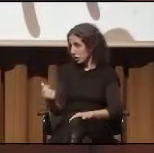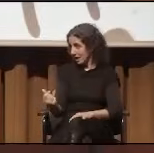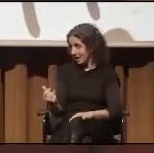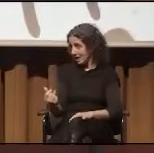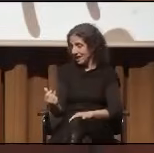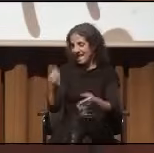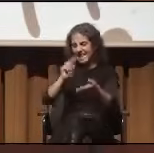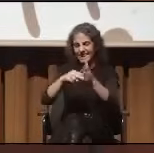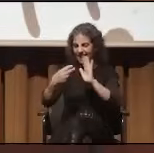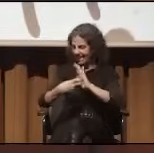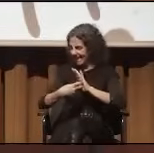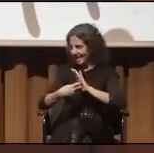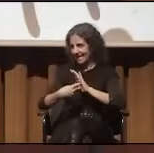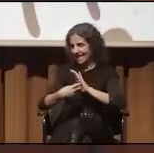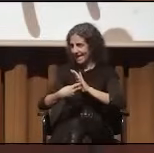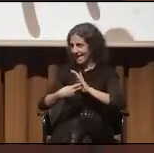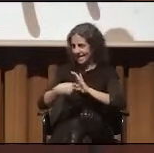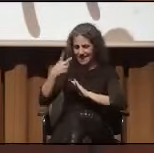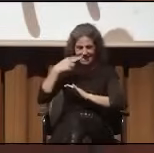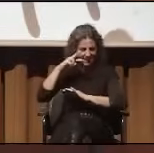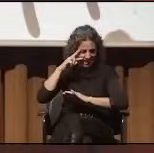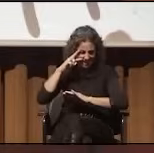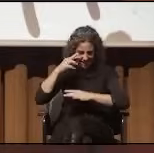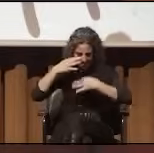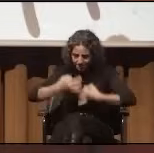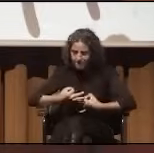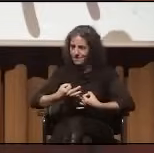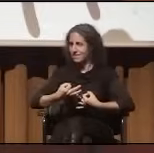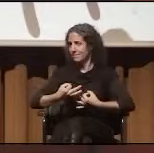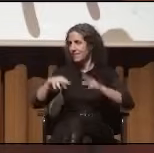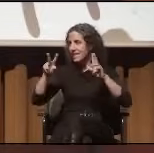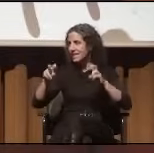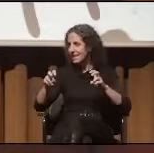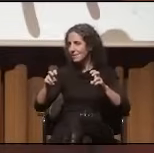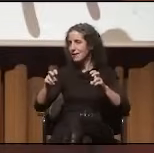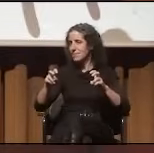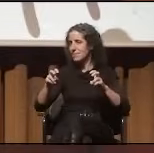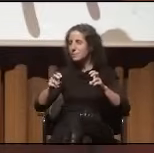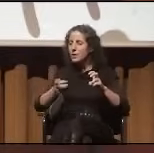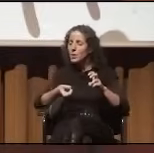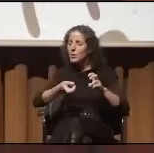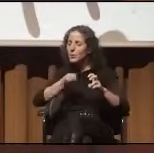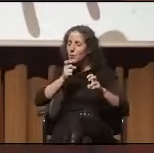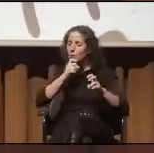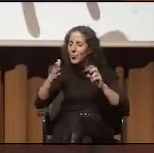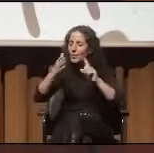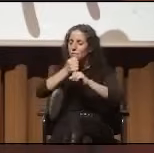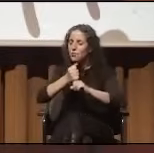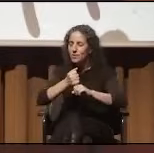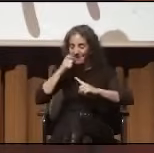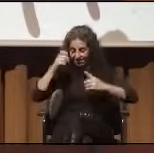técnicas absolutamente experienciales de cómo descubrir físicamente que el